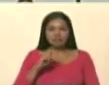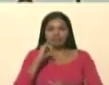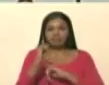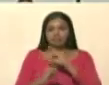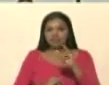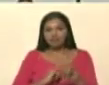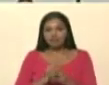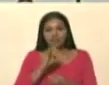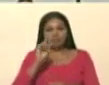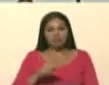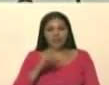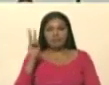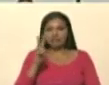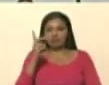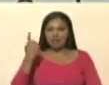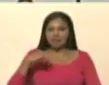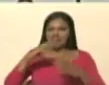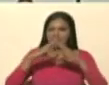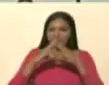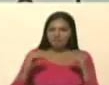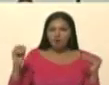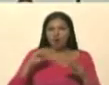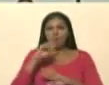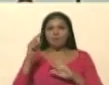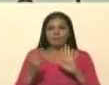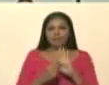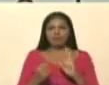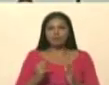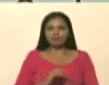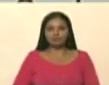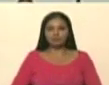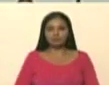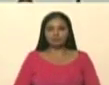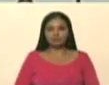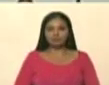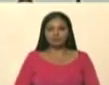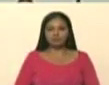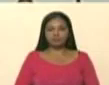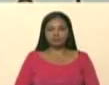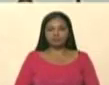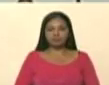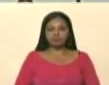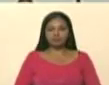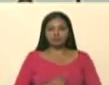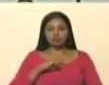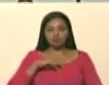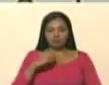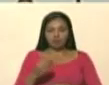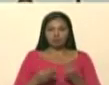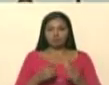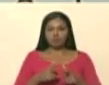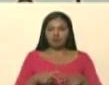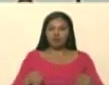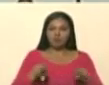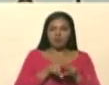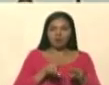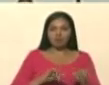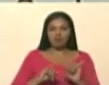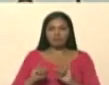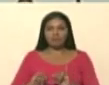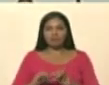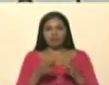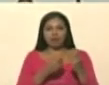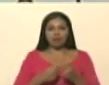internacionales venezuela lo tiene todo compañeros todo si para algo ha servido toda esta agresión económica las